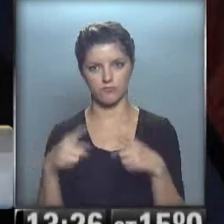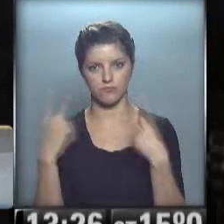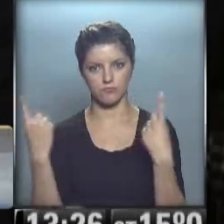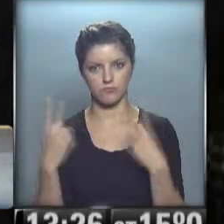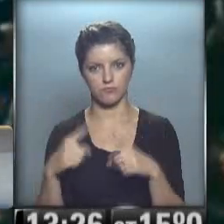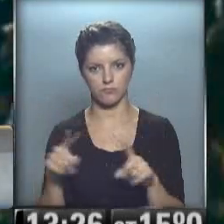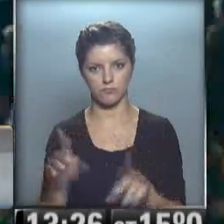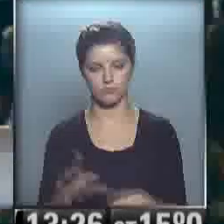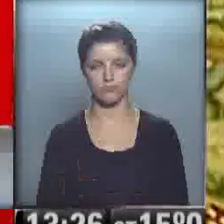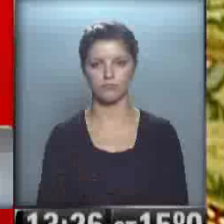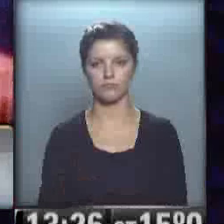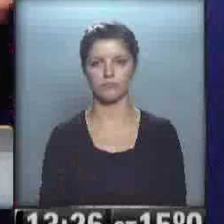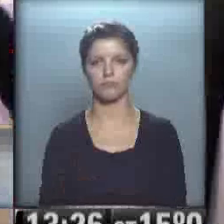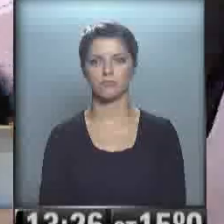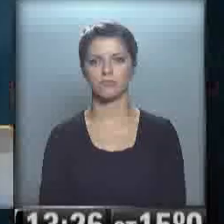región